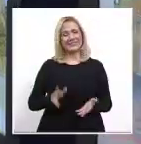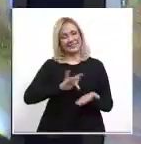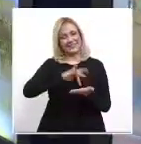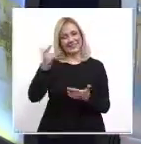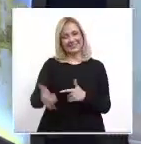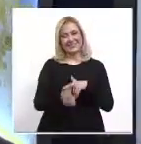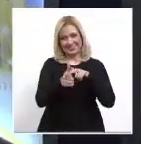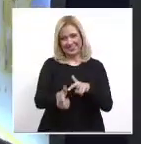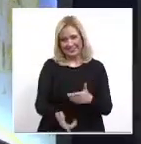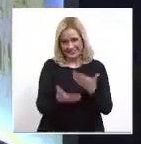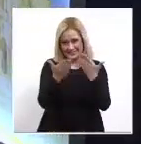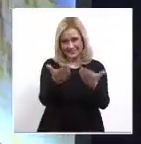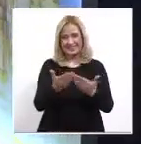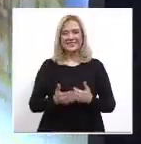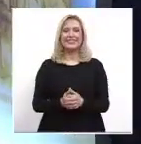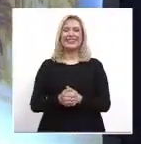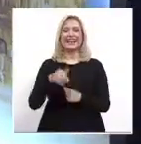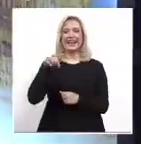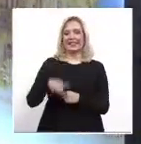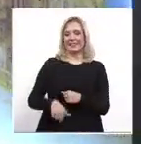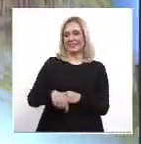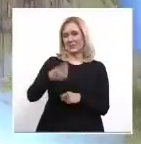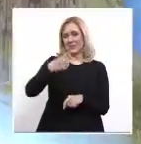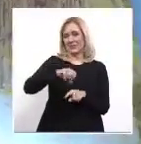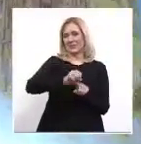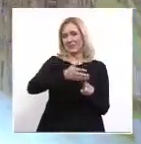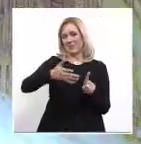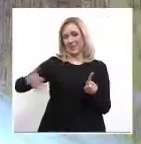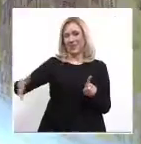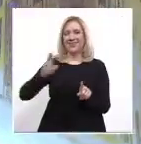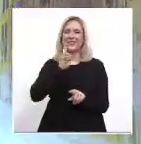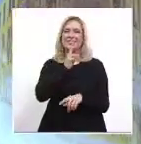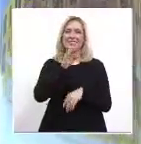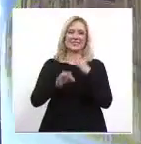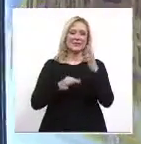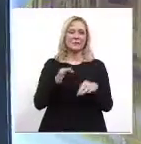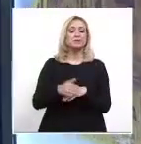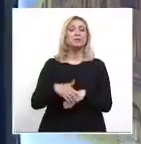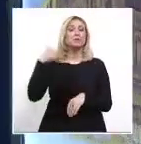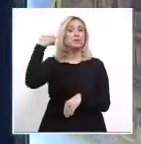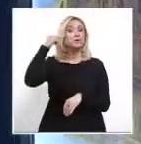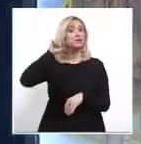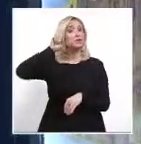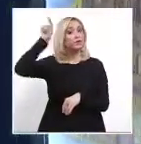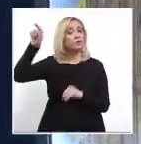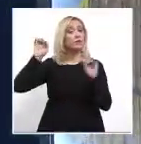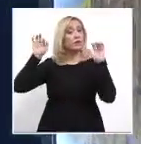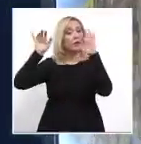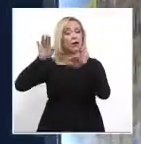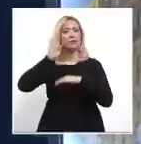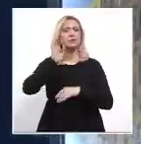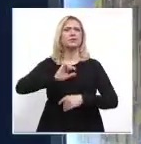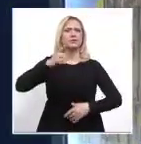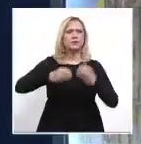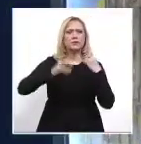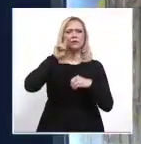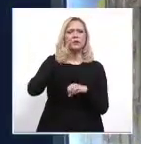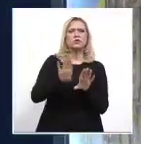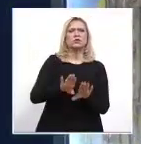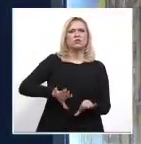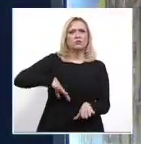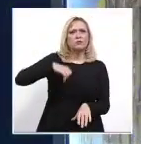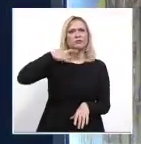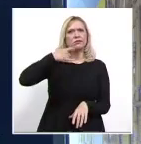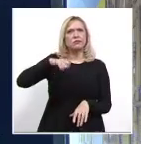Gracias por continuar con nosotros en Semanario Judicial. Desde Guadalajara, los ministros analizaron los esfuerzos y obligaciones del